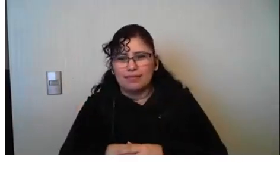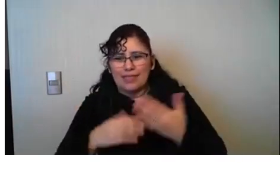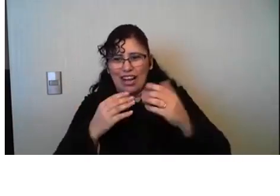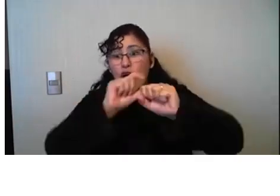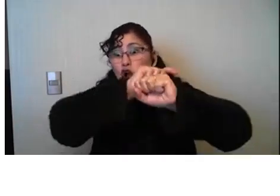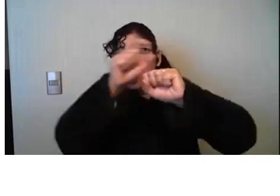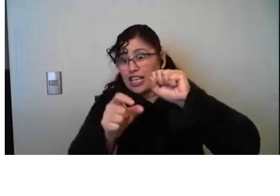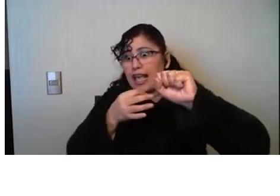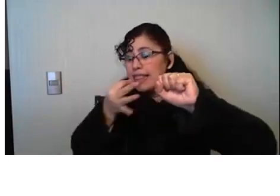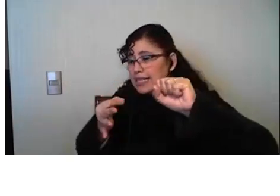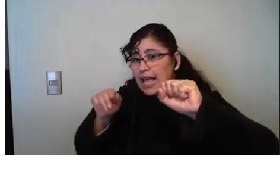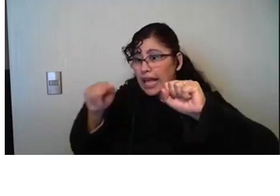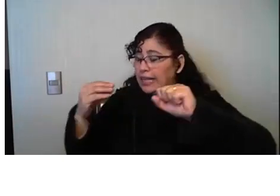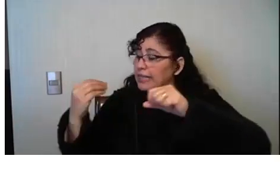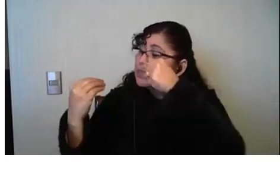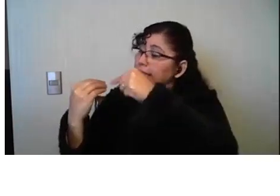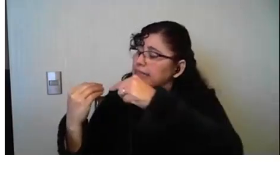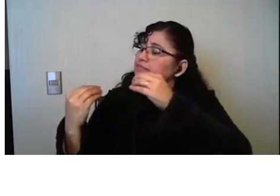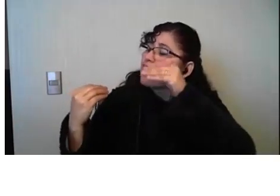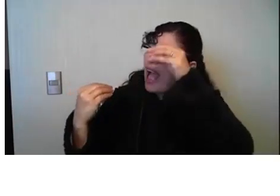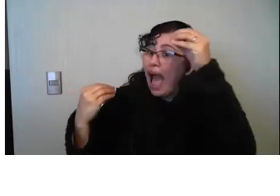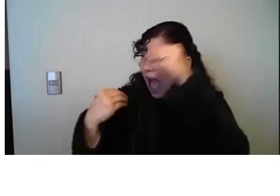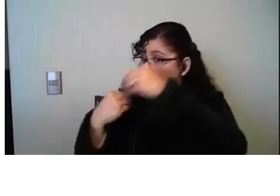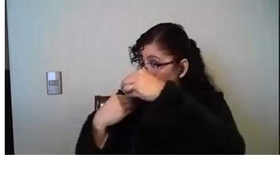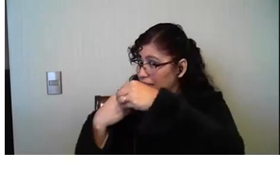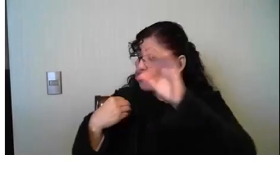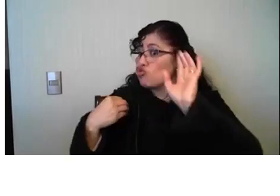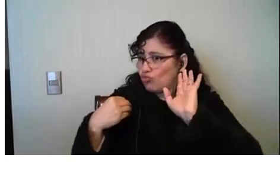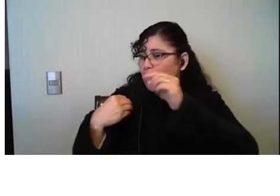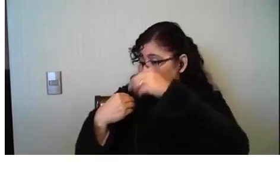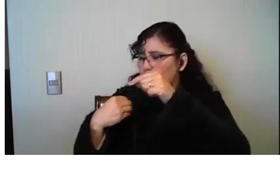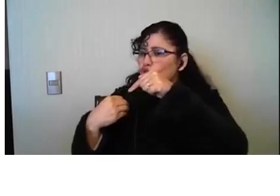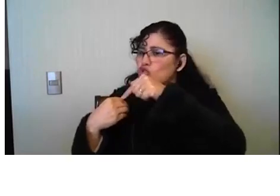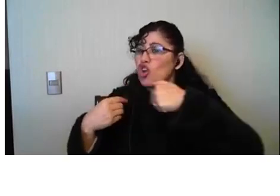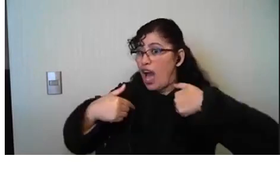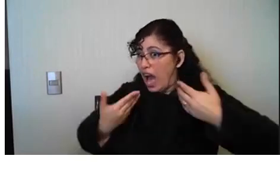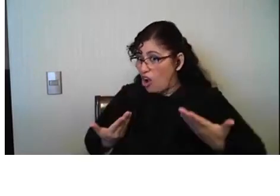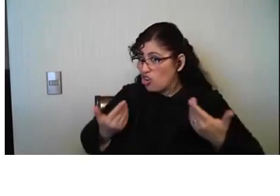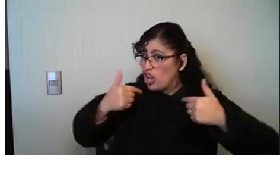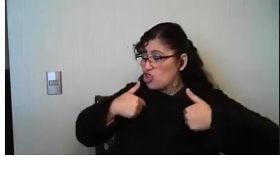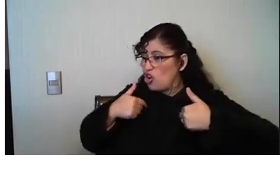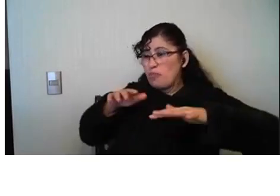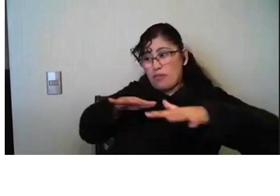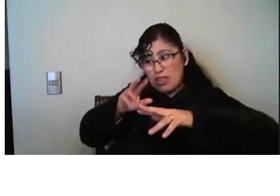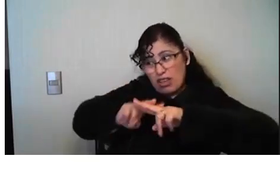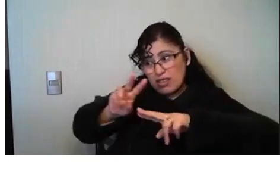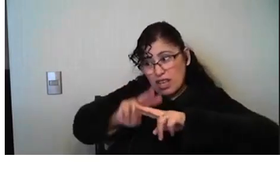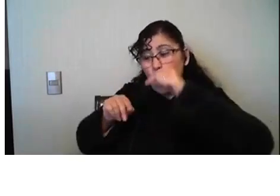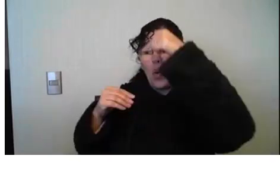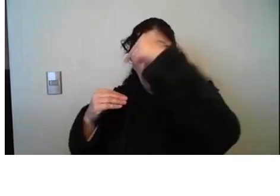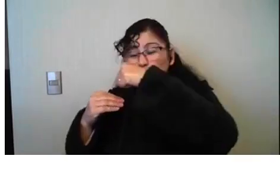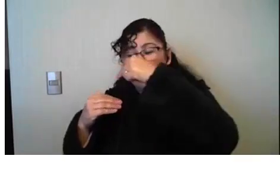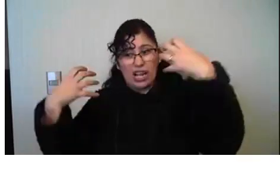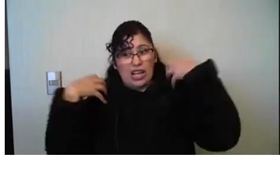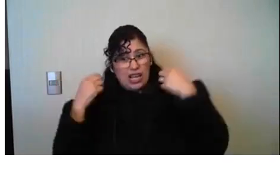mire, voy a ejecutar un movimiento, le agradezco a usted que lo pueda coordinar. Y el